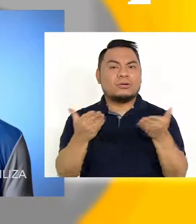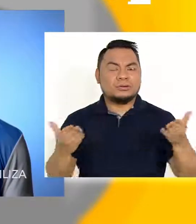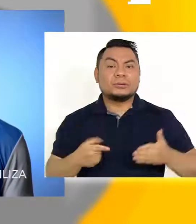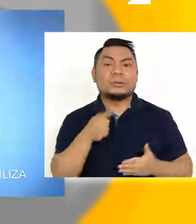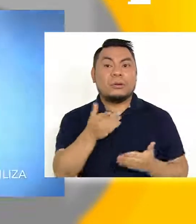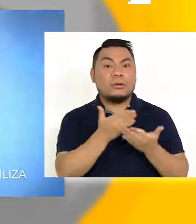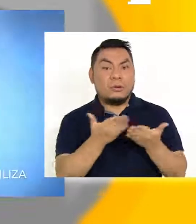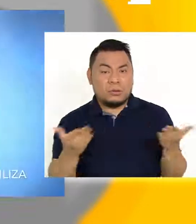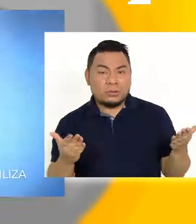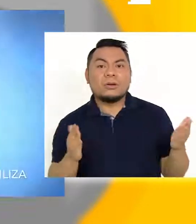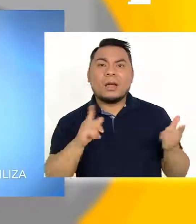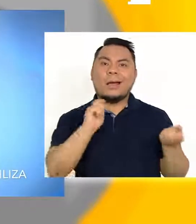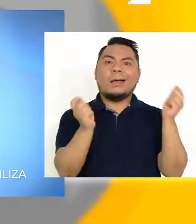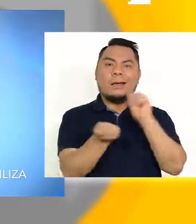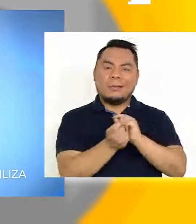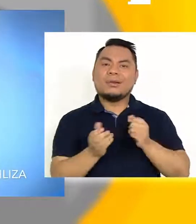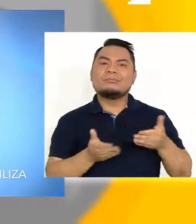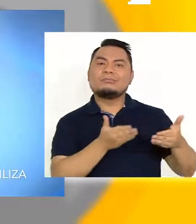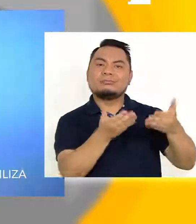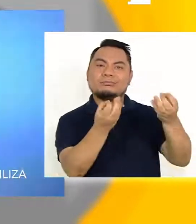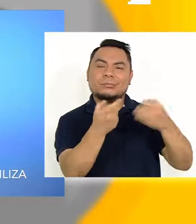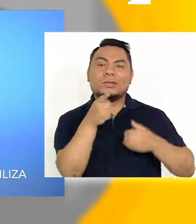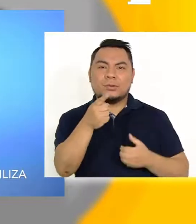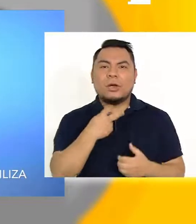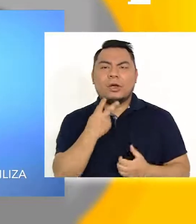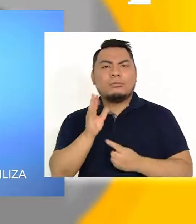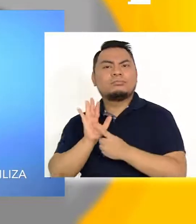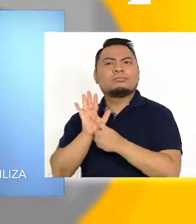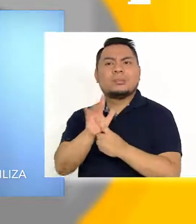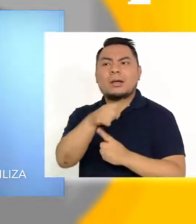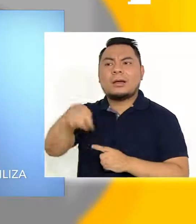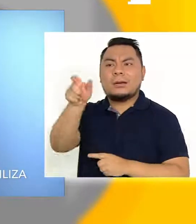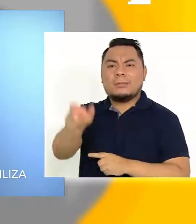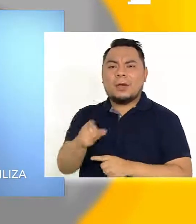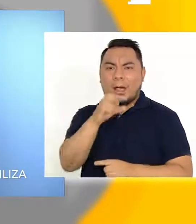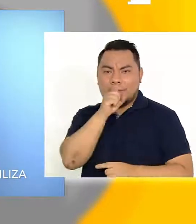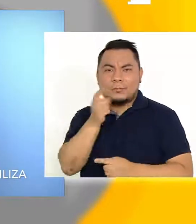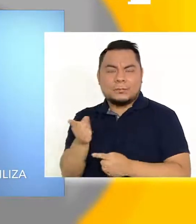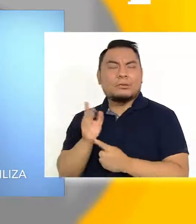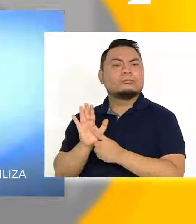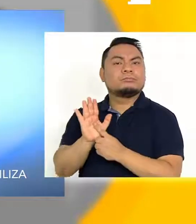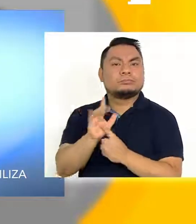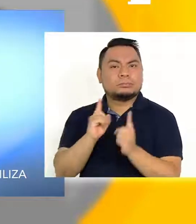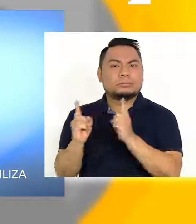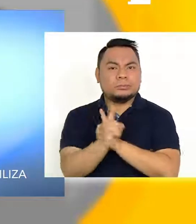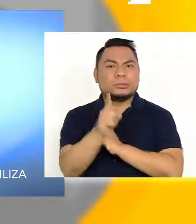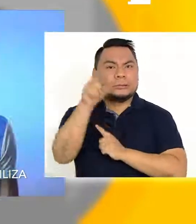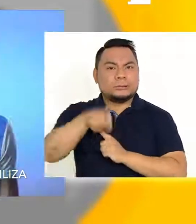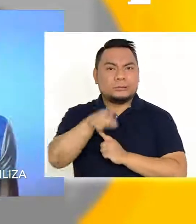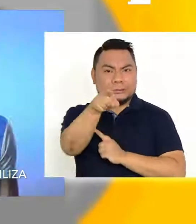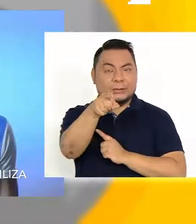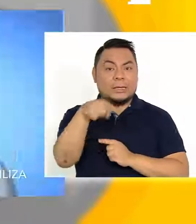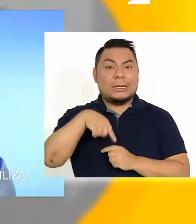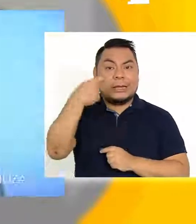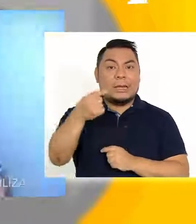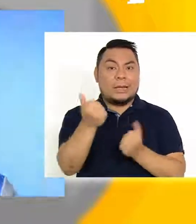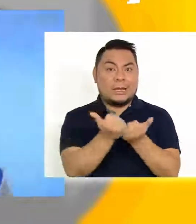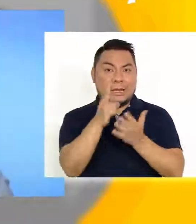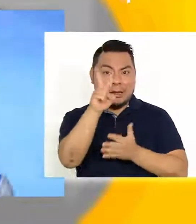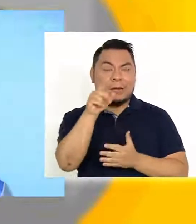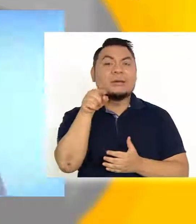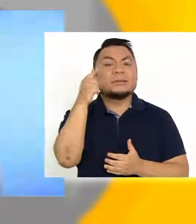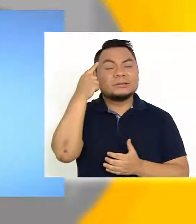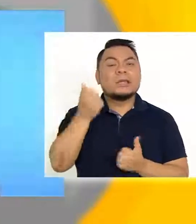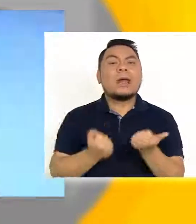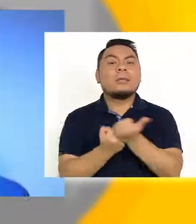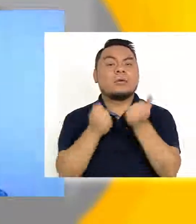de ver las cosas. Para que las cosas cambien de forma. Levantemos la voz. Por aquellos que no pueden hacerlo. Te necesitamos. Este mes de abril